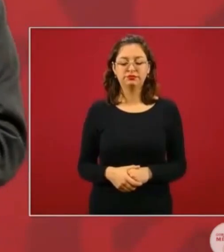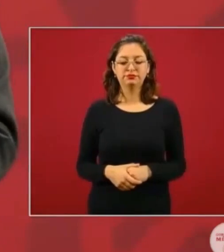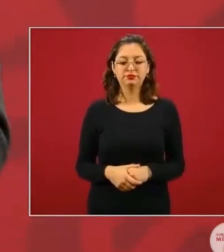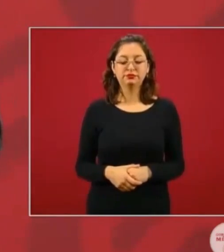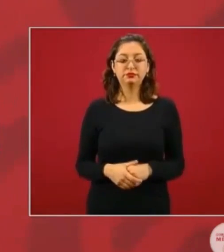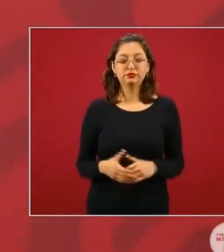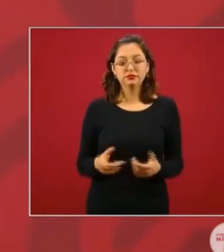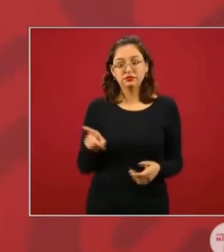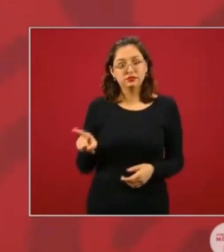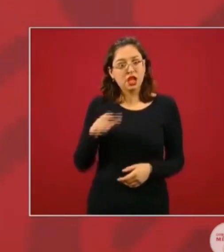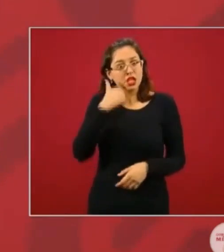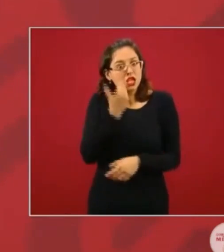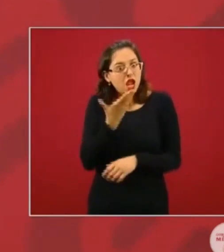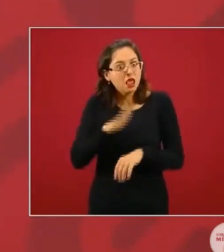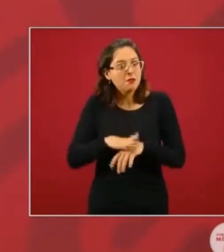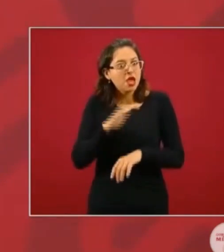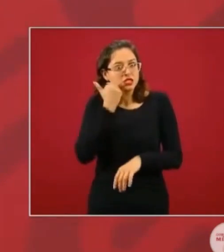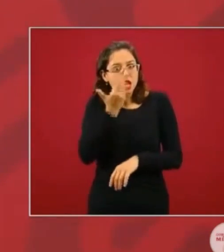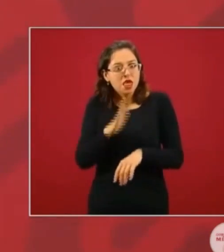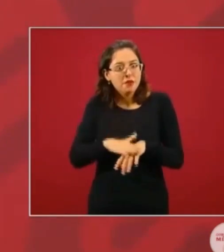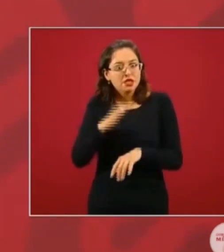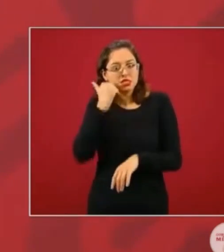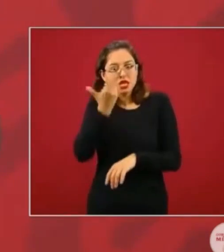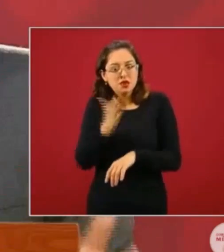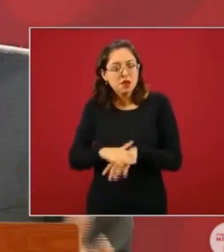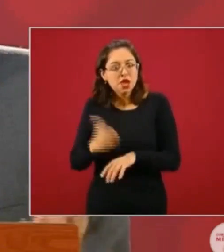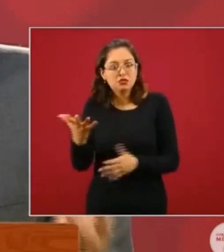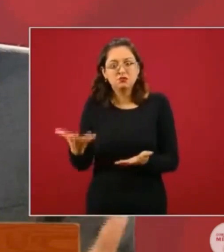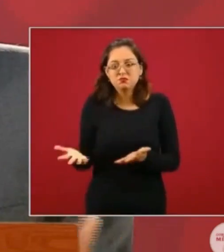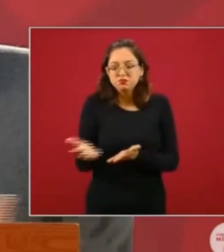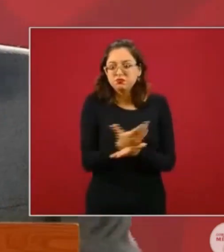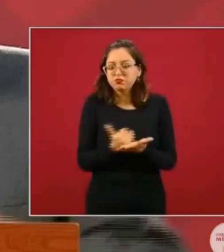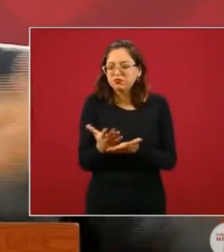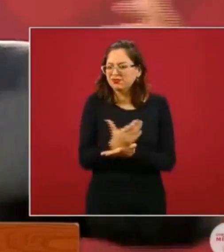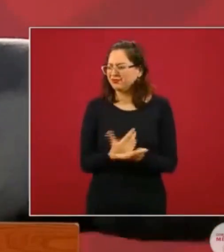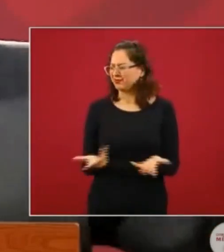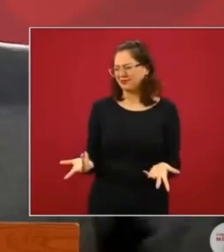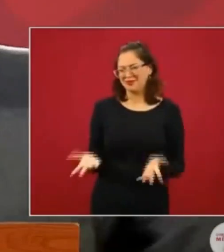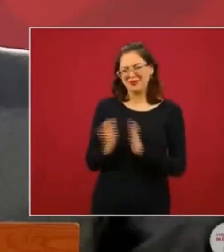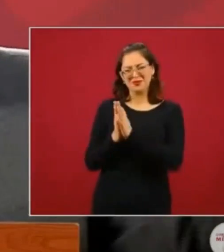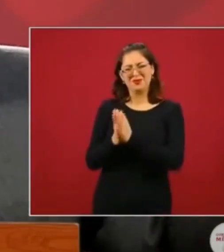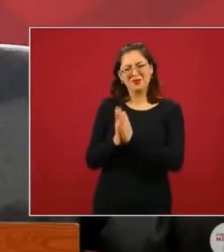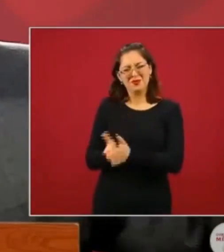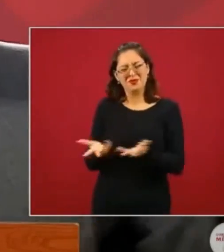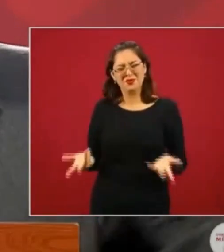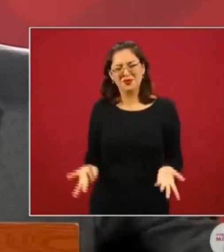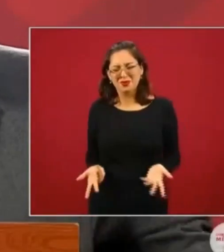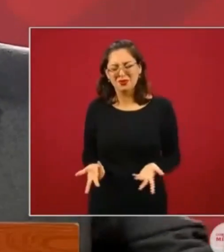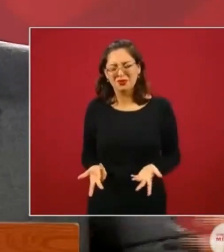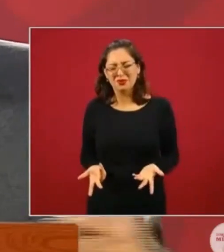quieren más. No se dan cuenta de cómo estamos. Acabo de hablarles ahora de la